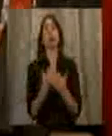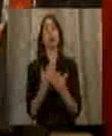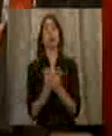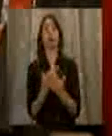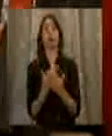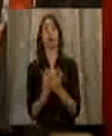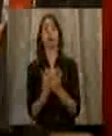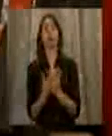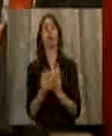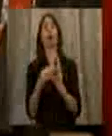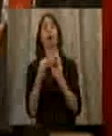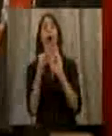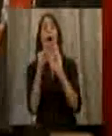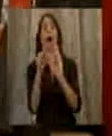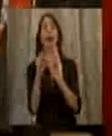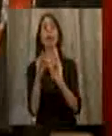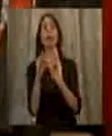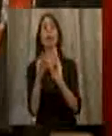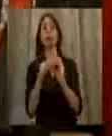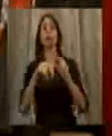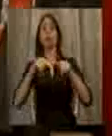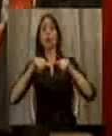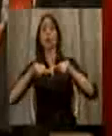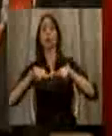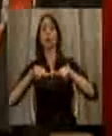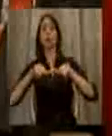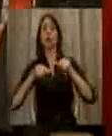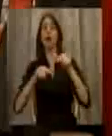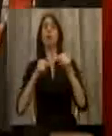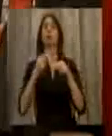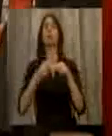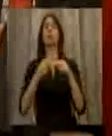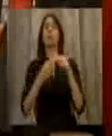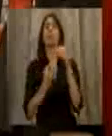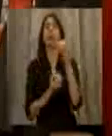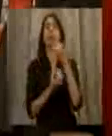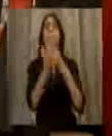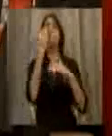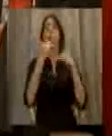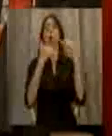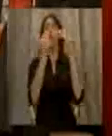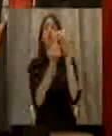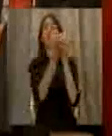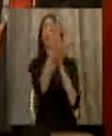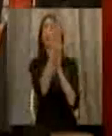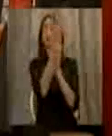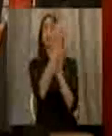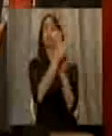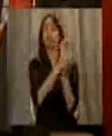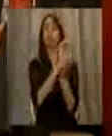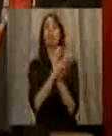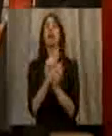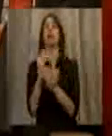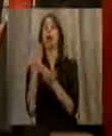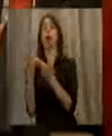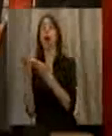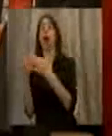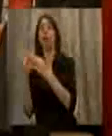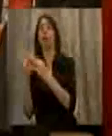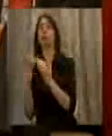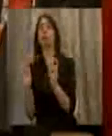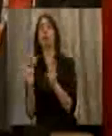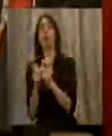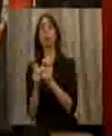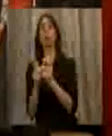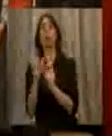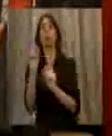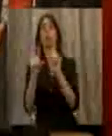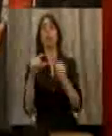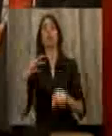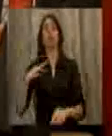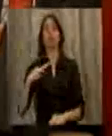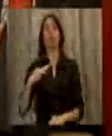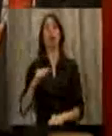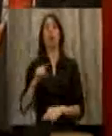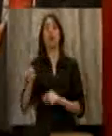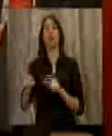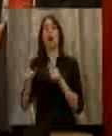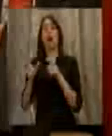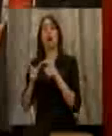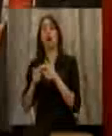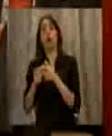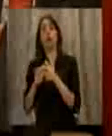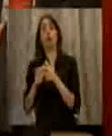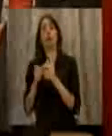de agradecer a la Unidad de Modernización del Estado, a la Comisión Defensora Ciudadana y a la Comisión de Prioridad y